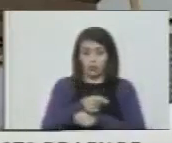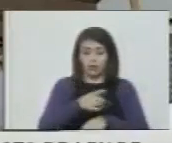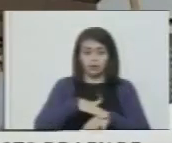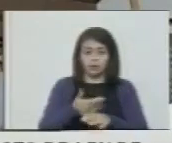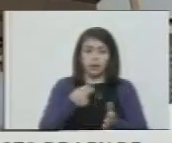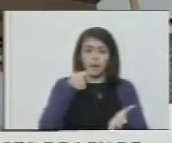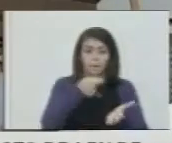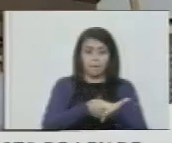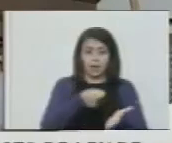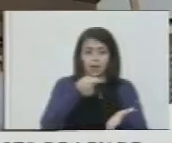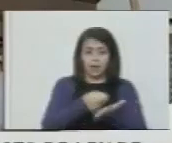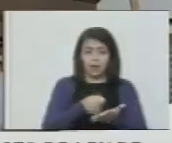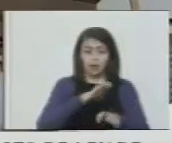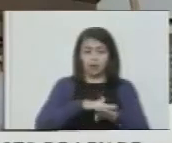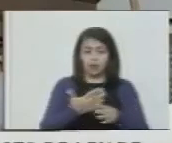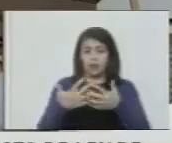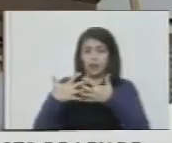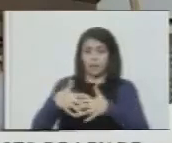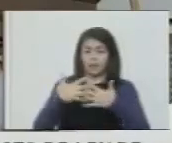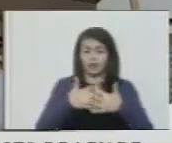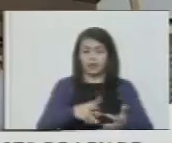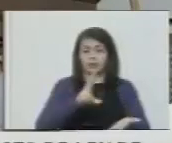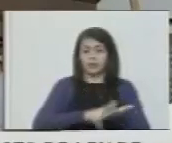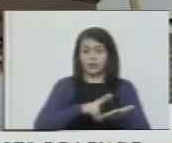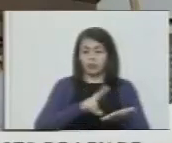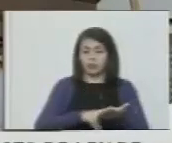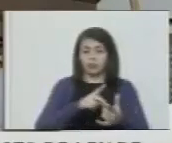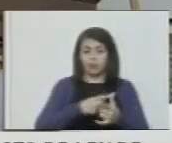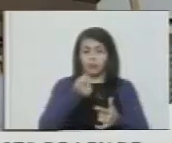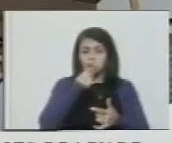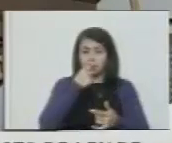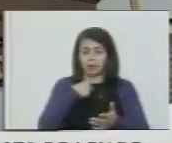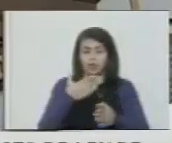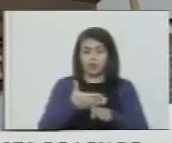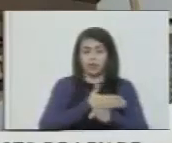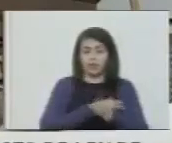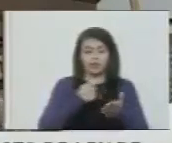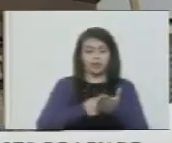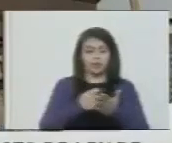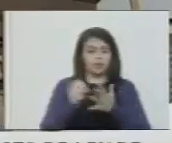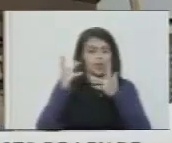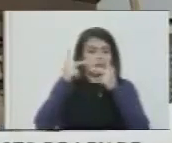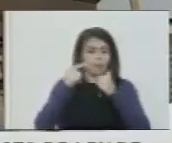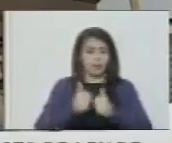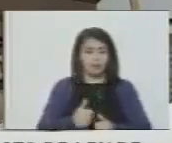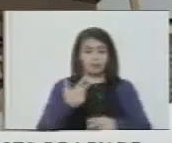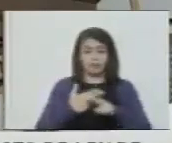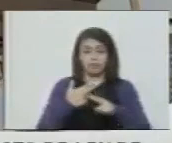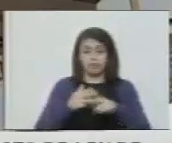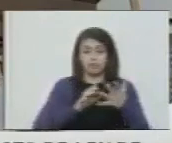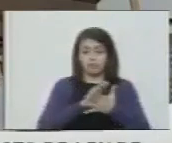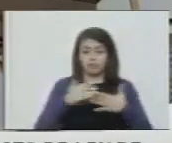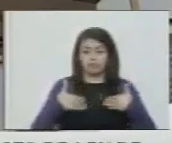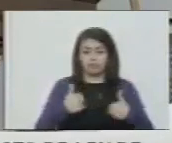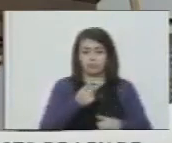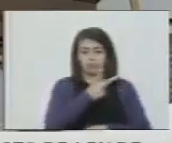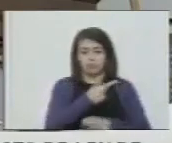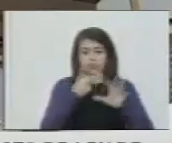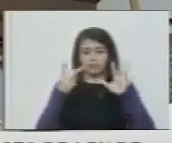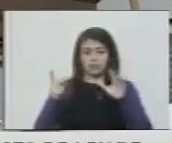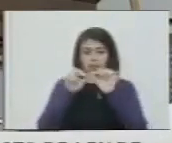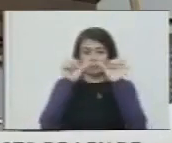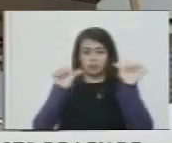de indemnizar por parte de la empresa de seguro, medicina prepagada o administradora de riesgo.